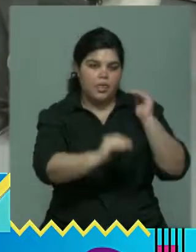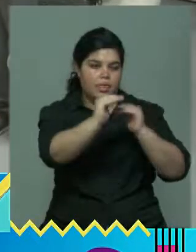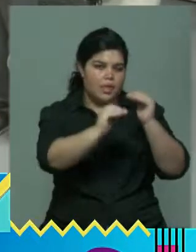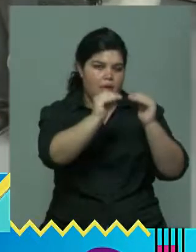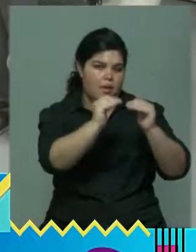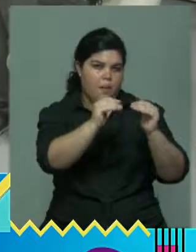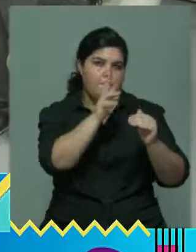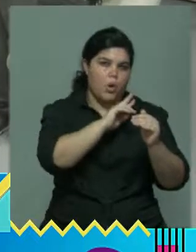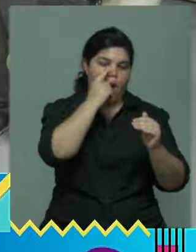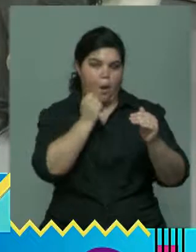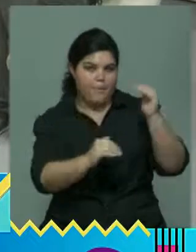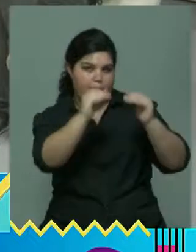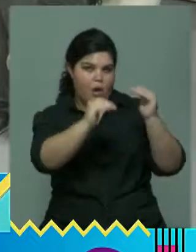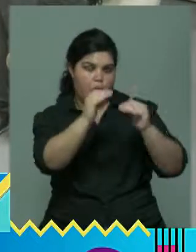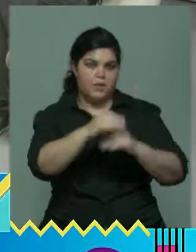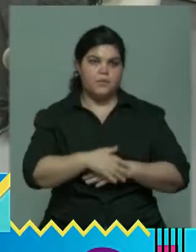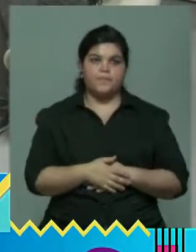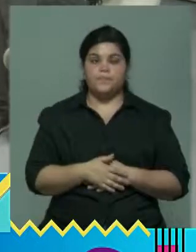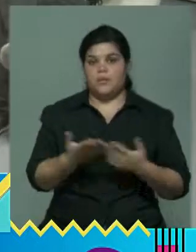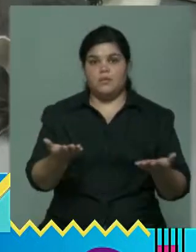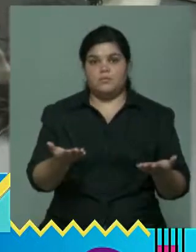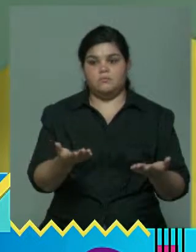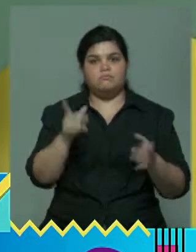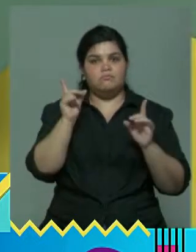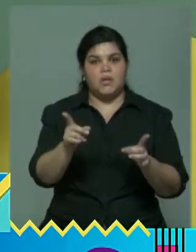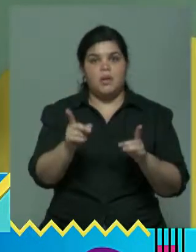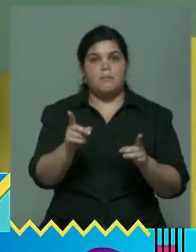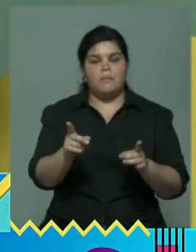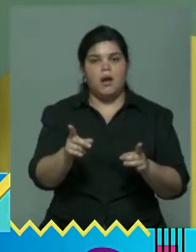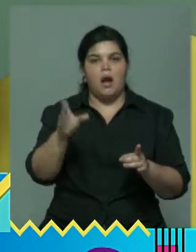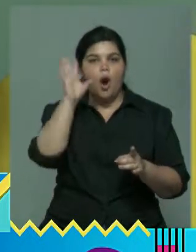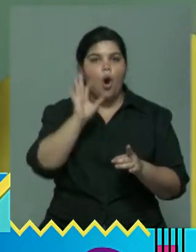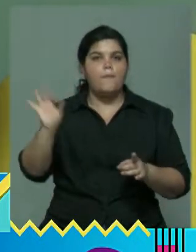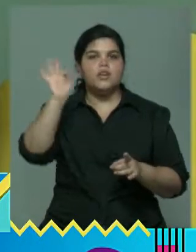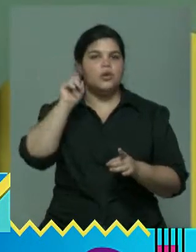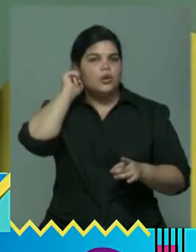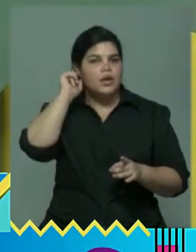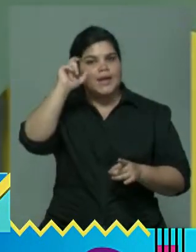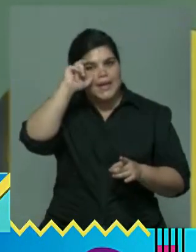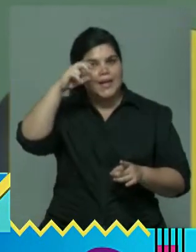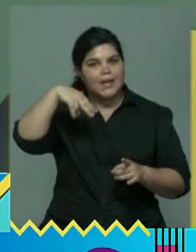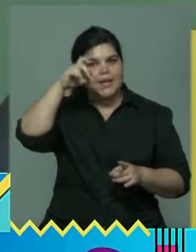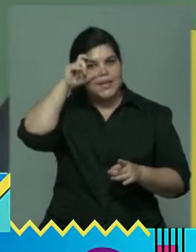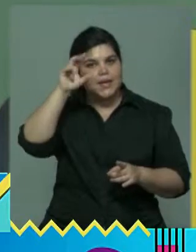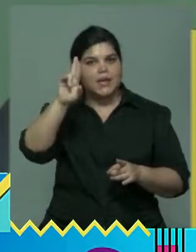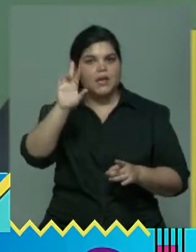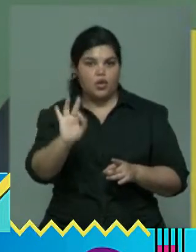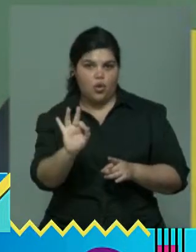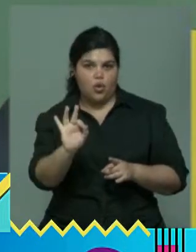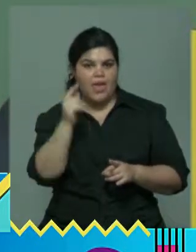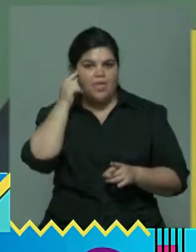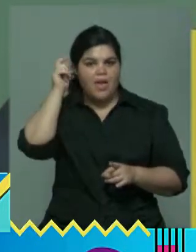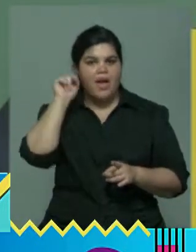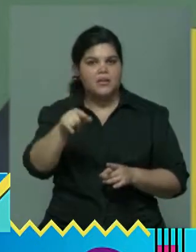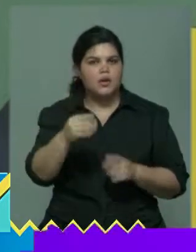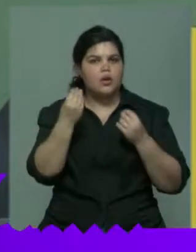realidad la perspectiva de género está intentando ser incluida en todos los ámbitos. O sea, vos me hablás ahora de la